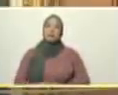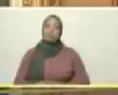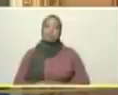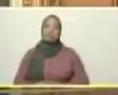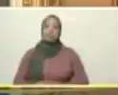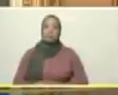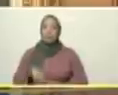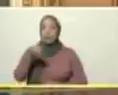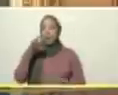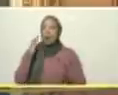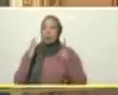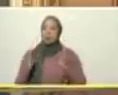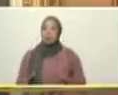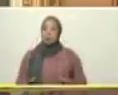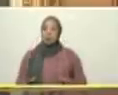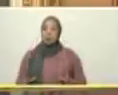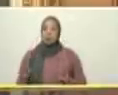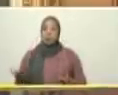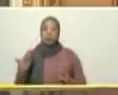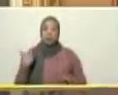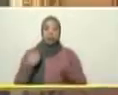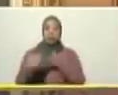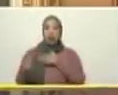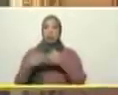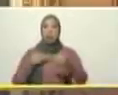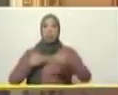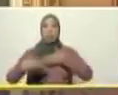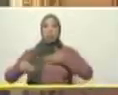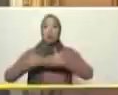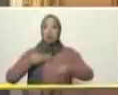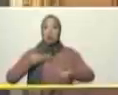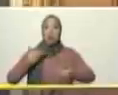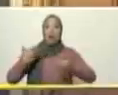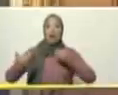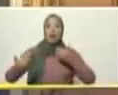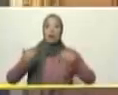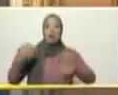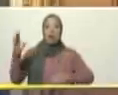pudiéramos decir, civilino, ¿verdad, Ernesto?